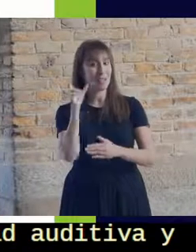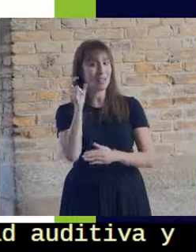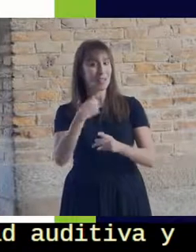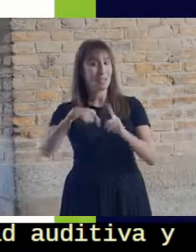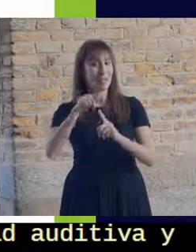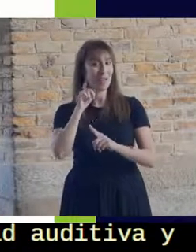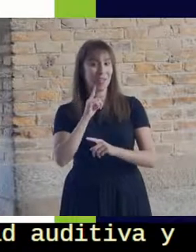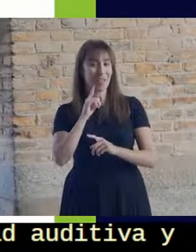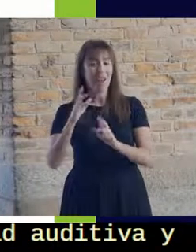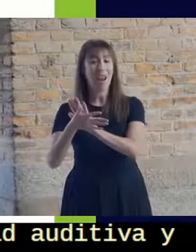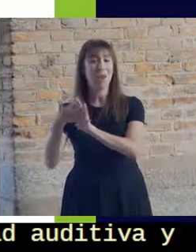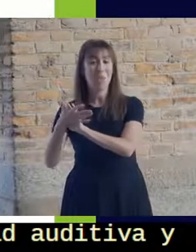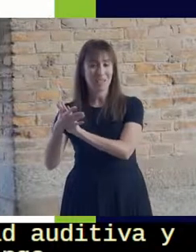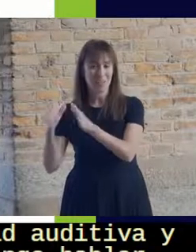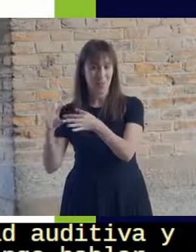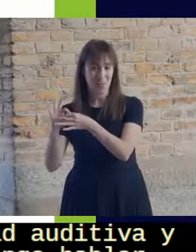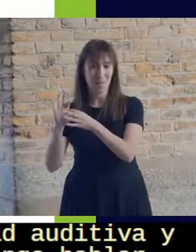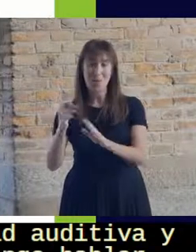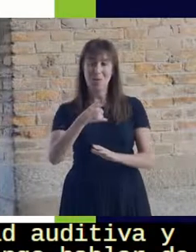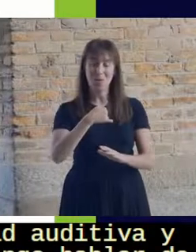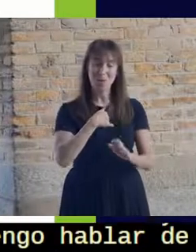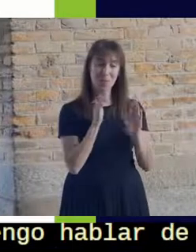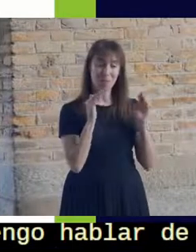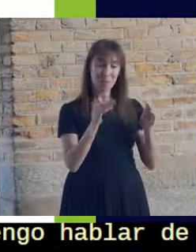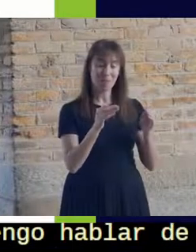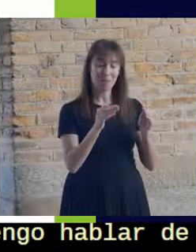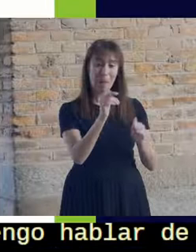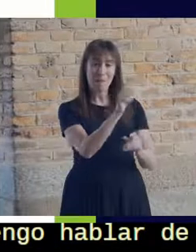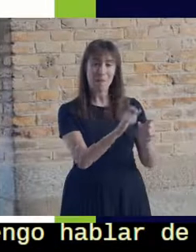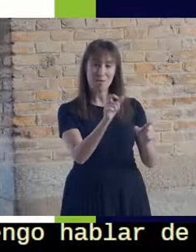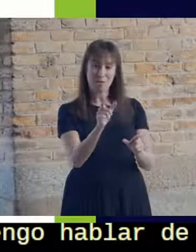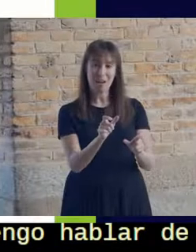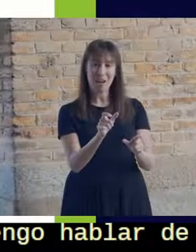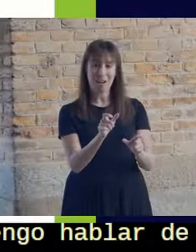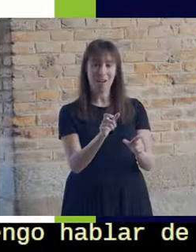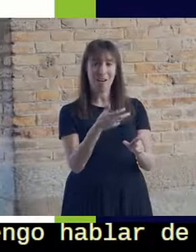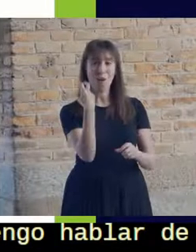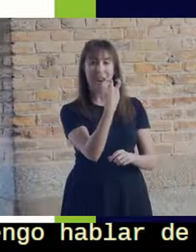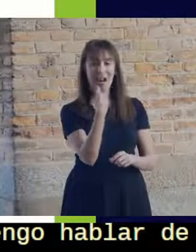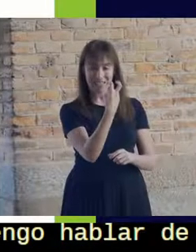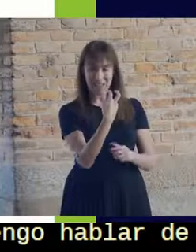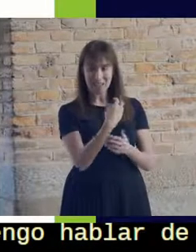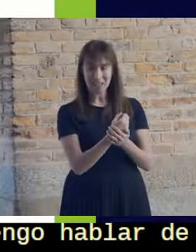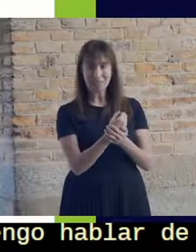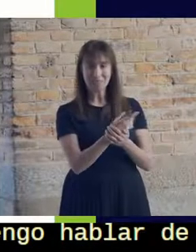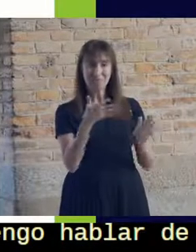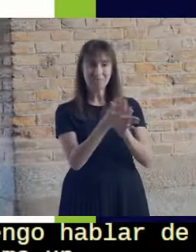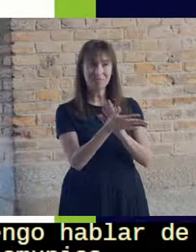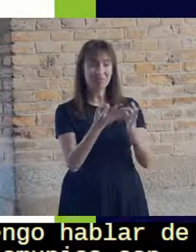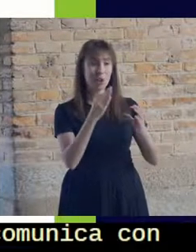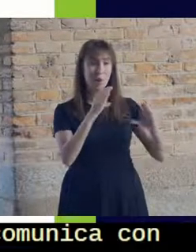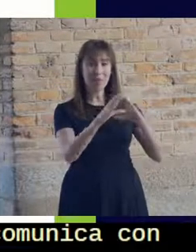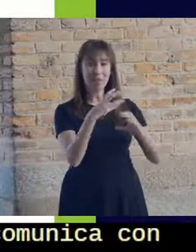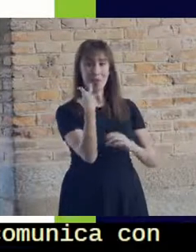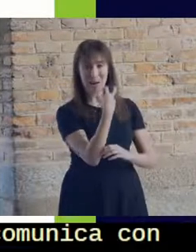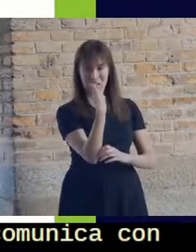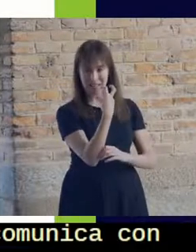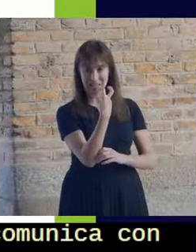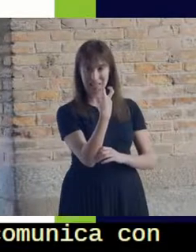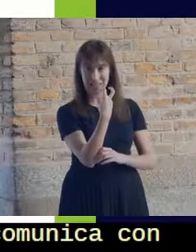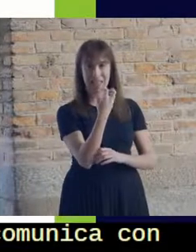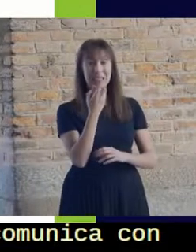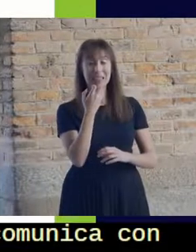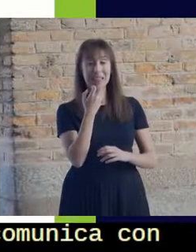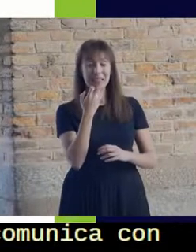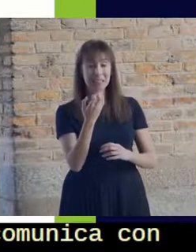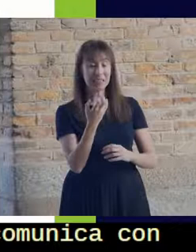respecto a lengua de signos pero yo vengo a hablar de cuando una persona es es oralista y es decir se comunica con el habla Si antes de la